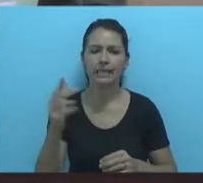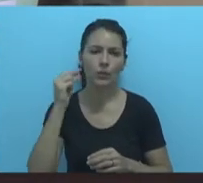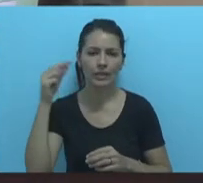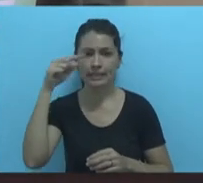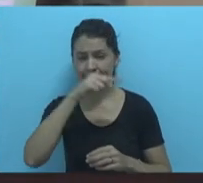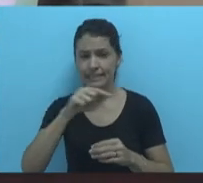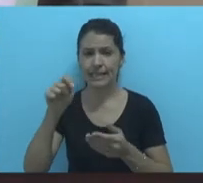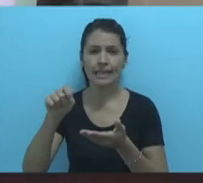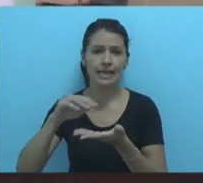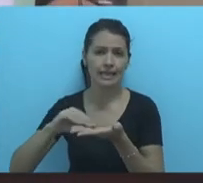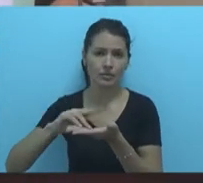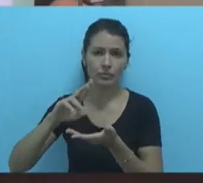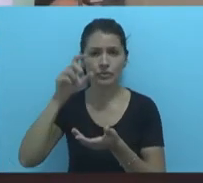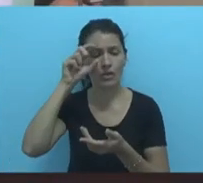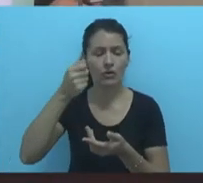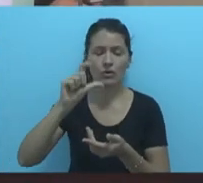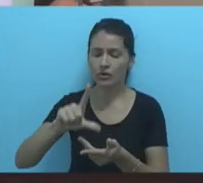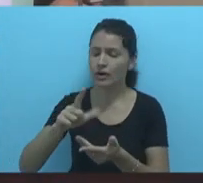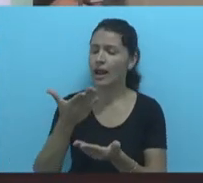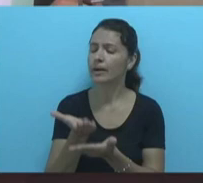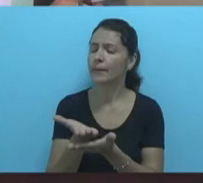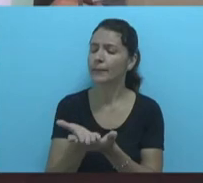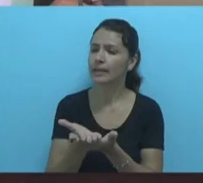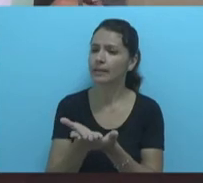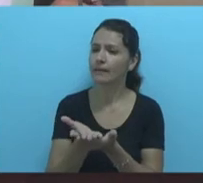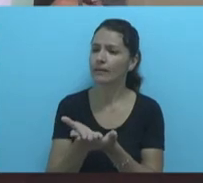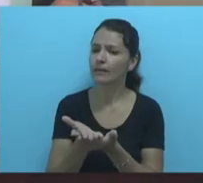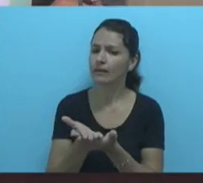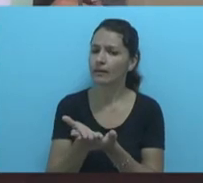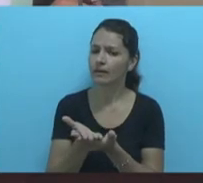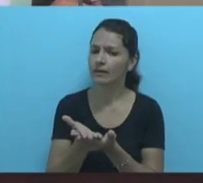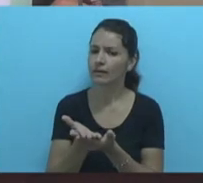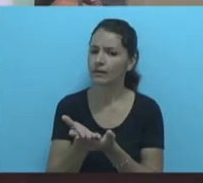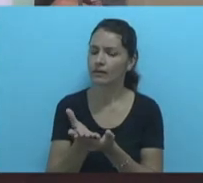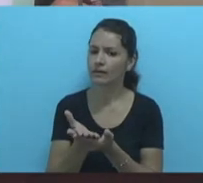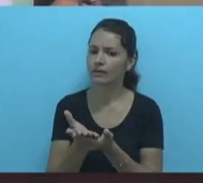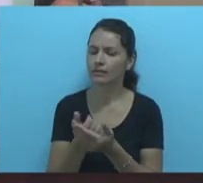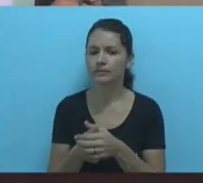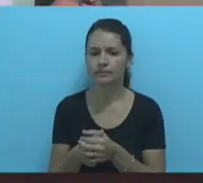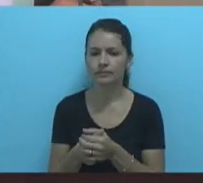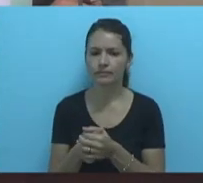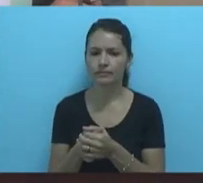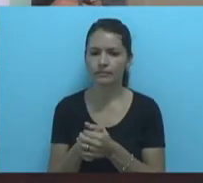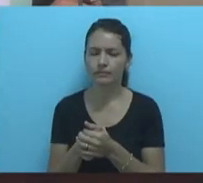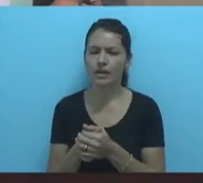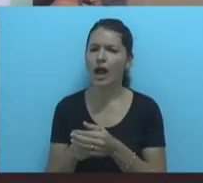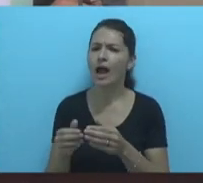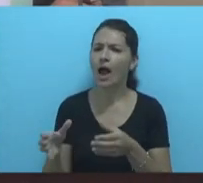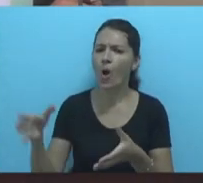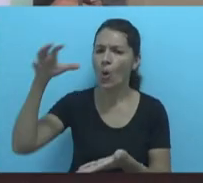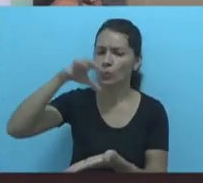46.547 del diputado Real, por el cual se solicita disponga arbitrar los medios pertinentes y solicite a la entidad binacional Yaciretá una